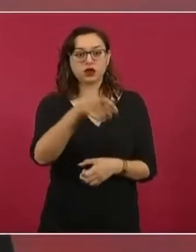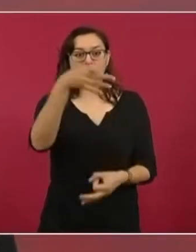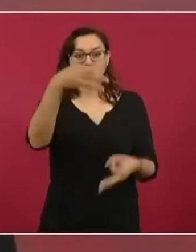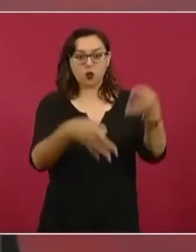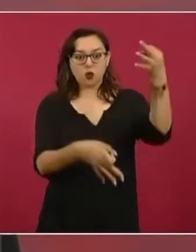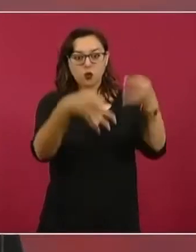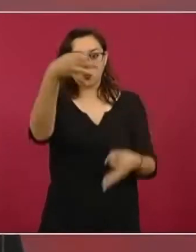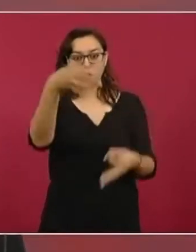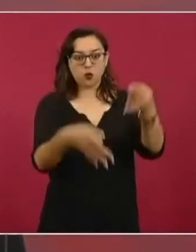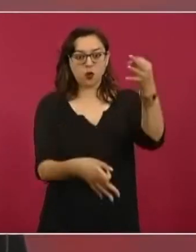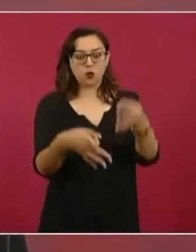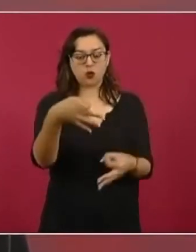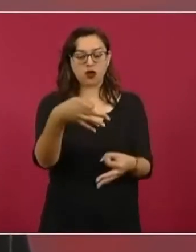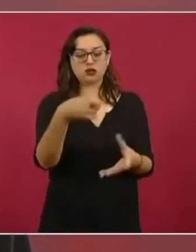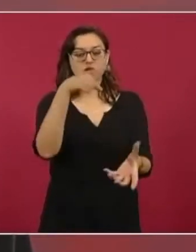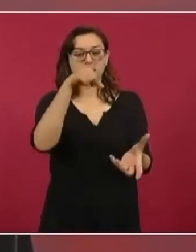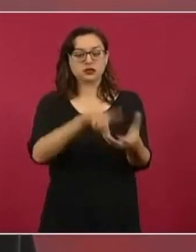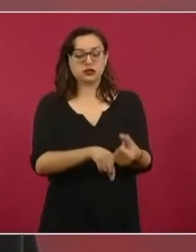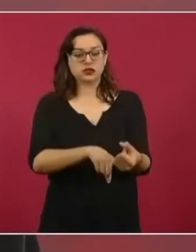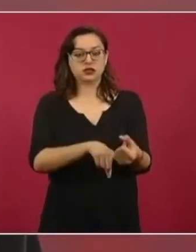jueces,